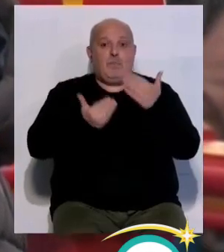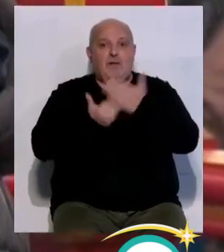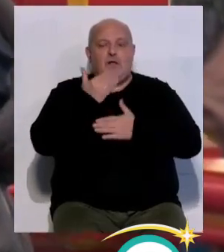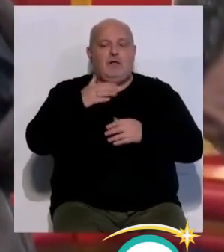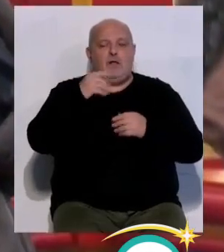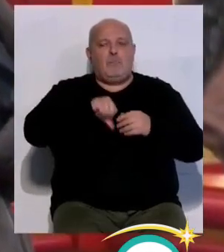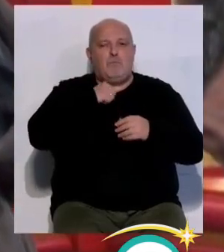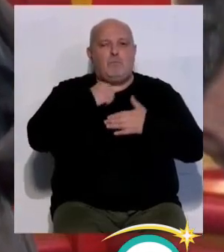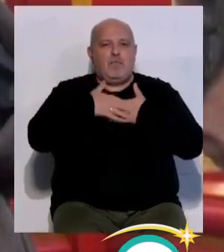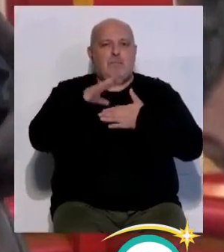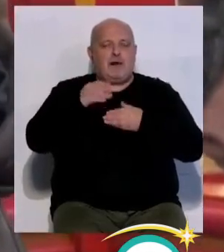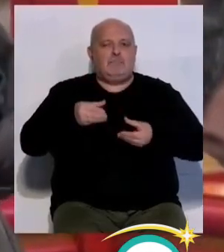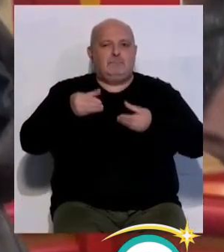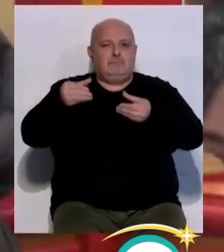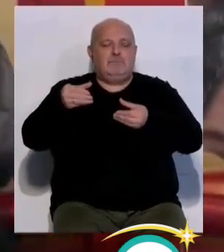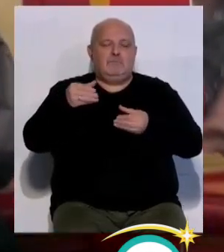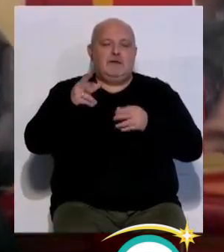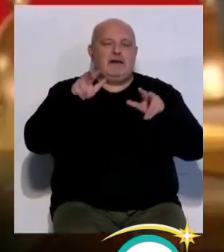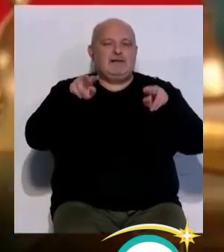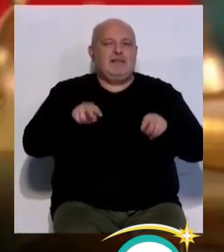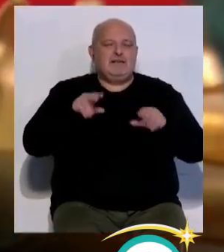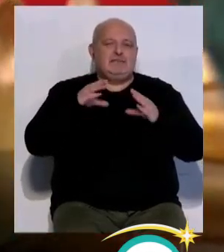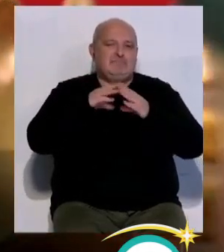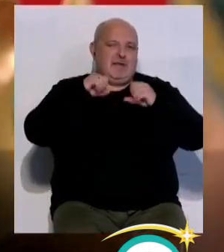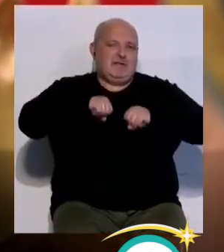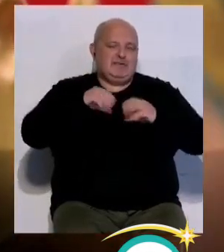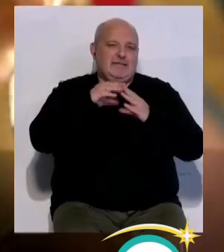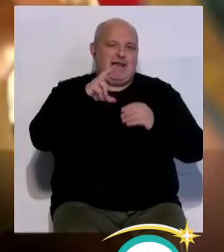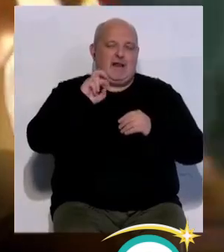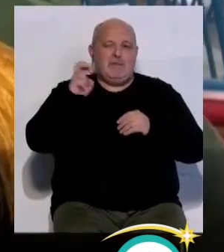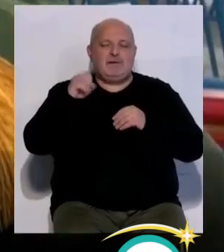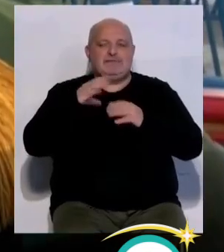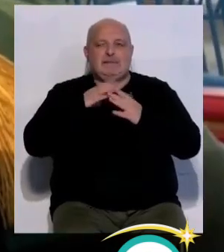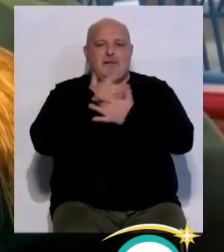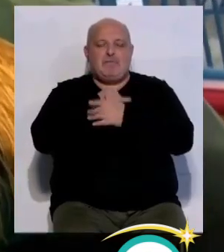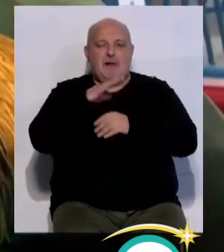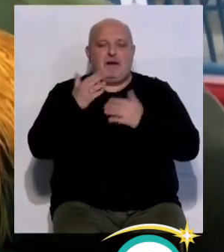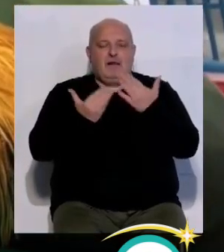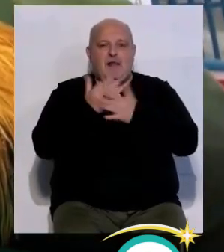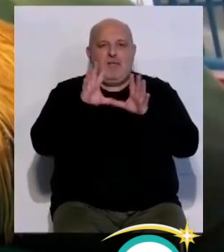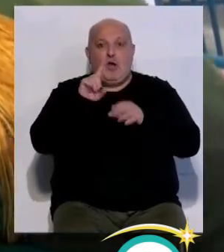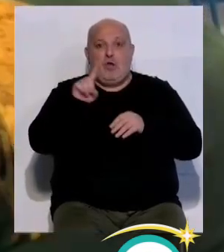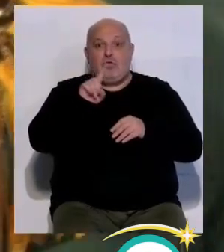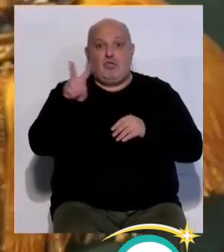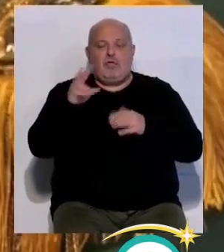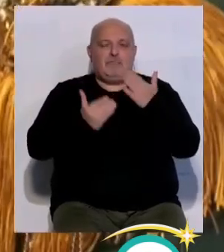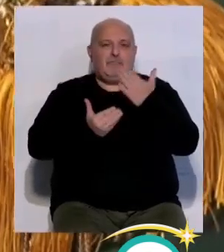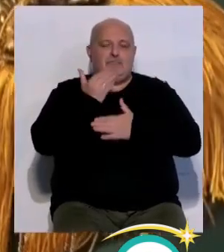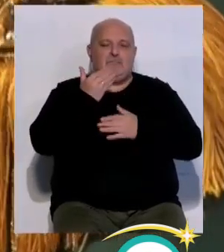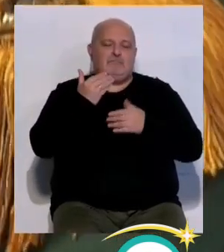mañana en el Hospital Puerta del Mar, la Residencia Santa Clara y el Centro Santa María del Mar, a las 10, 11 y 12 de la